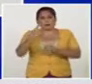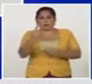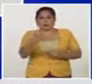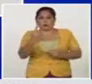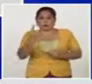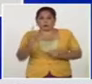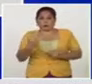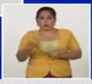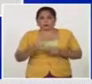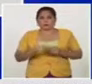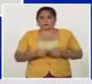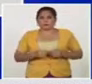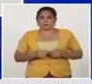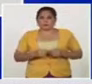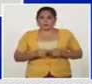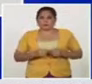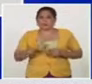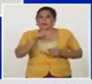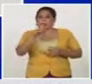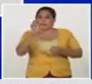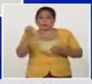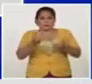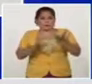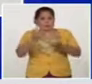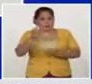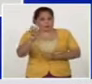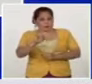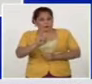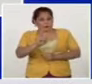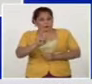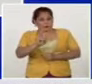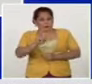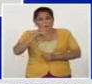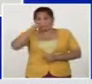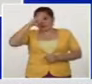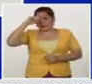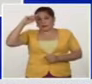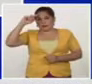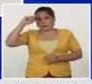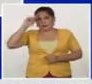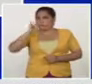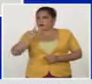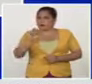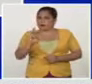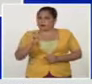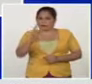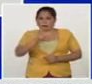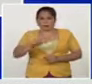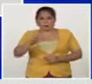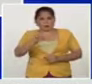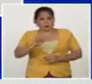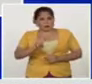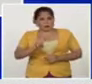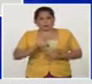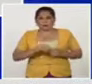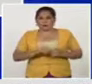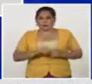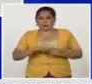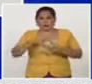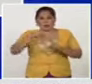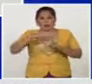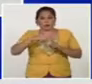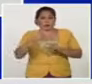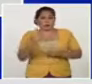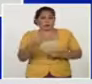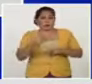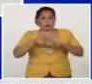uno, Cienfuegos con 3, Santi Espíritu igual con 3, Camagüey con 2, Las Tunas 1,